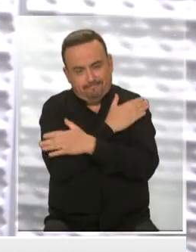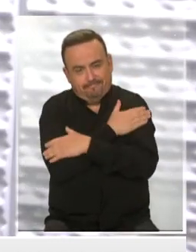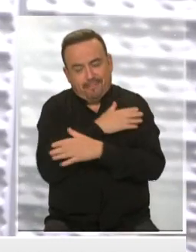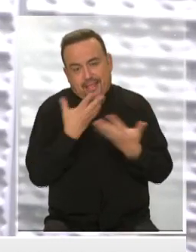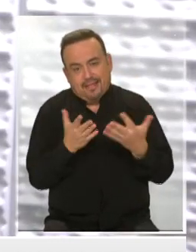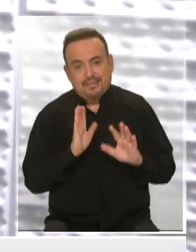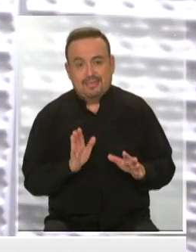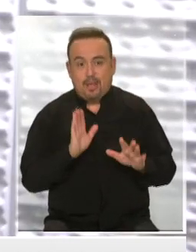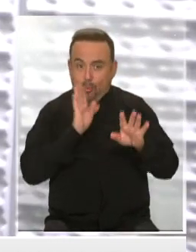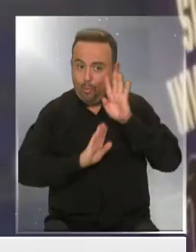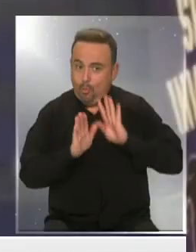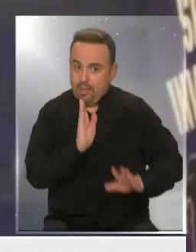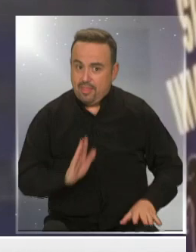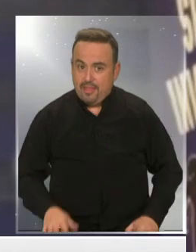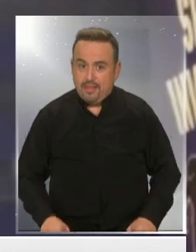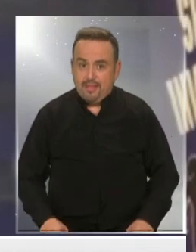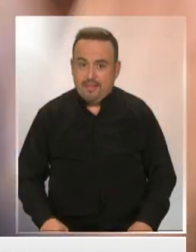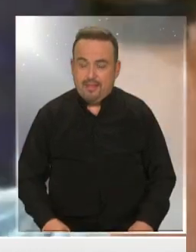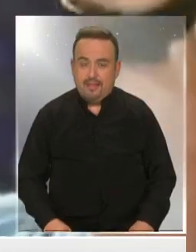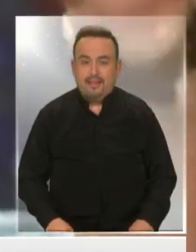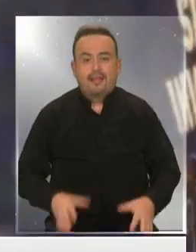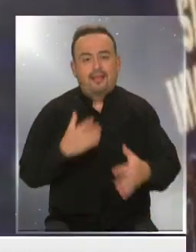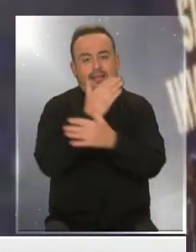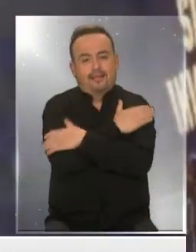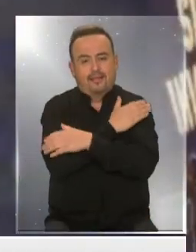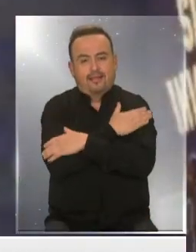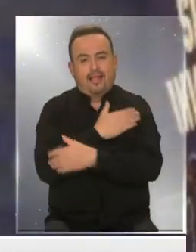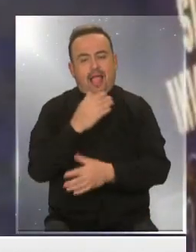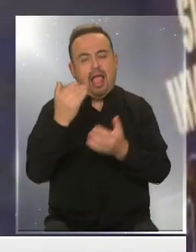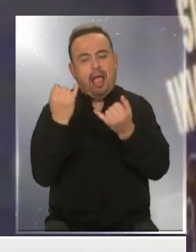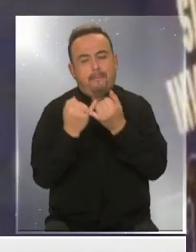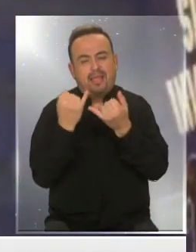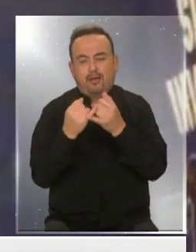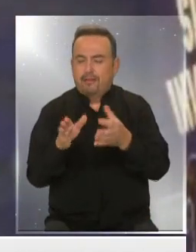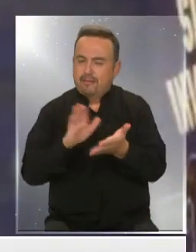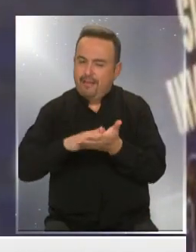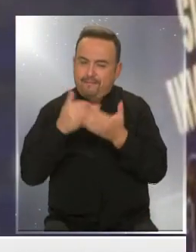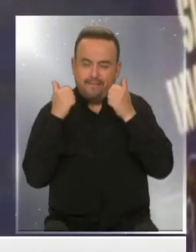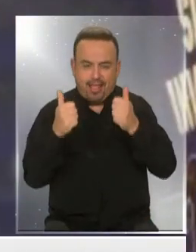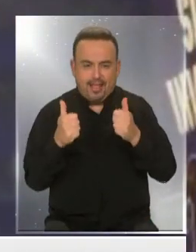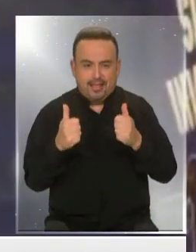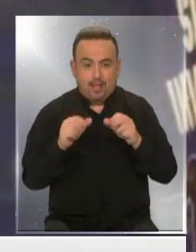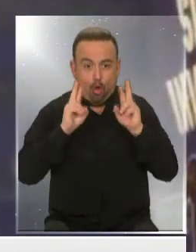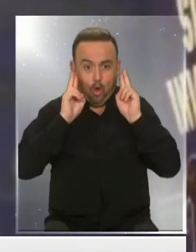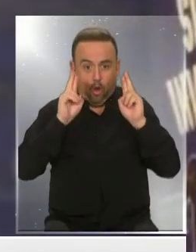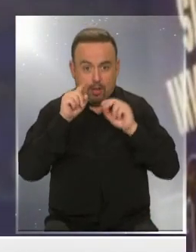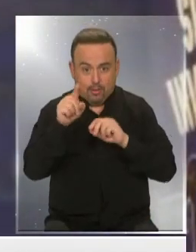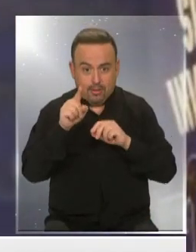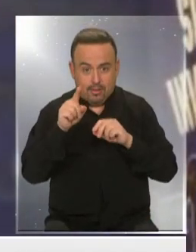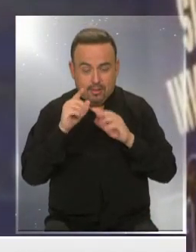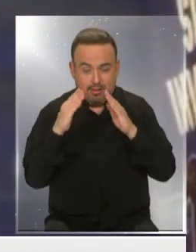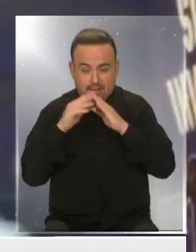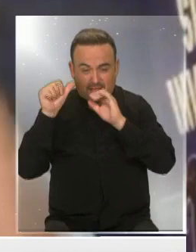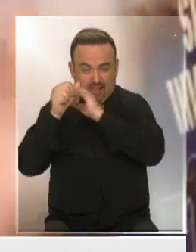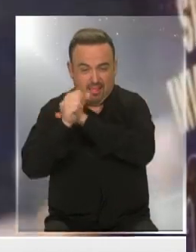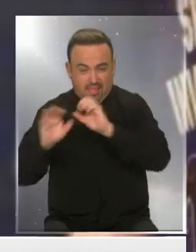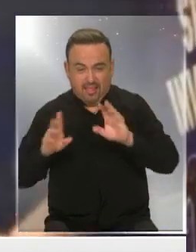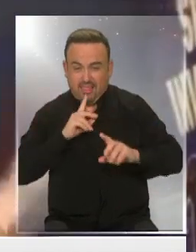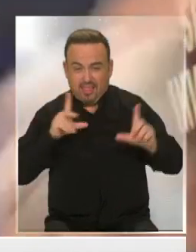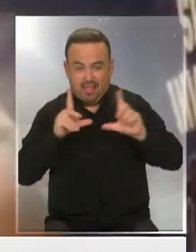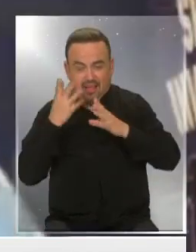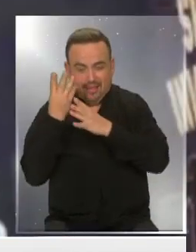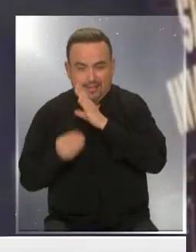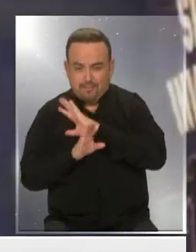tanto y bueno, a cuidarse pues. Abrazos también, amigo, que estén muy bien. Y espero que cuando tú dejes la televisión, ahí se acabe la